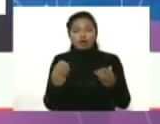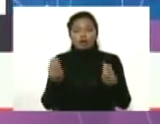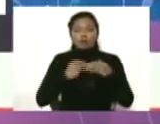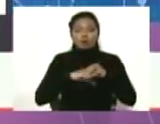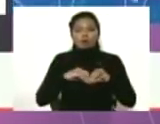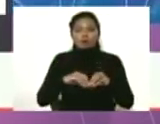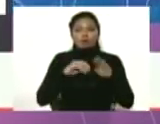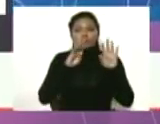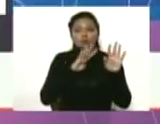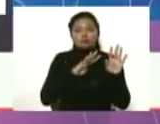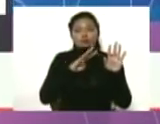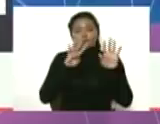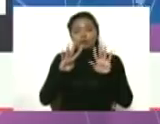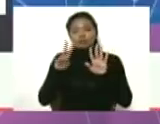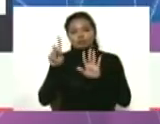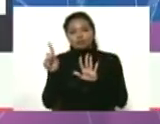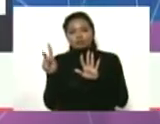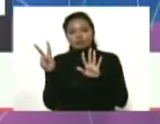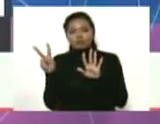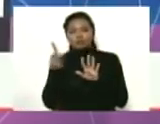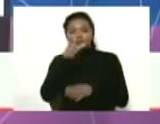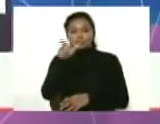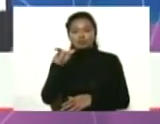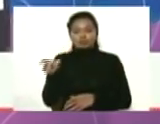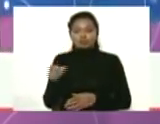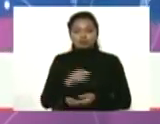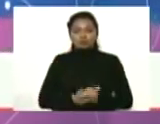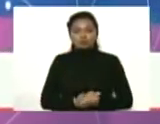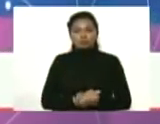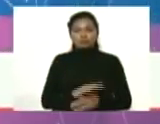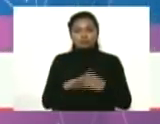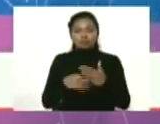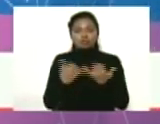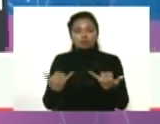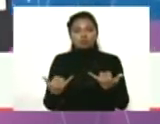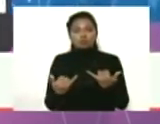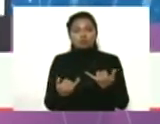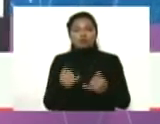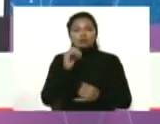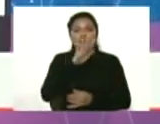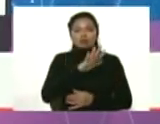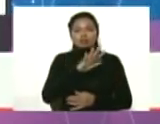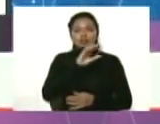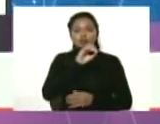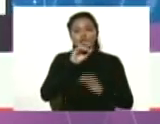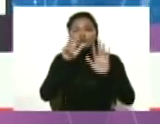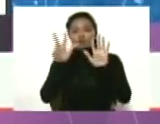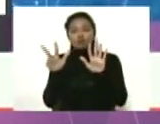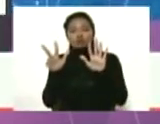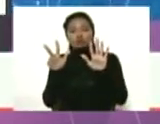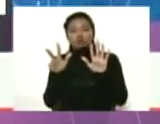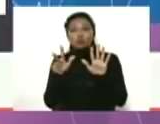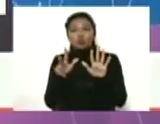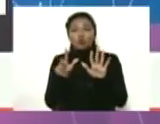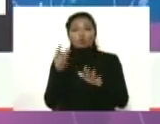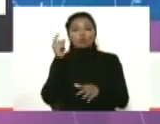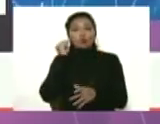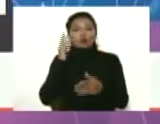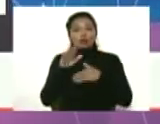por 997 personas, de las cuales 508 son femeninas